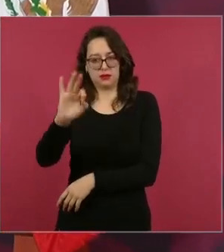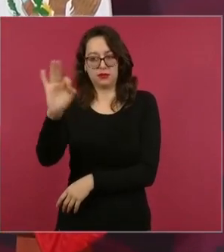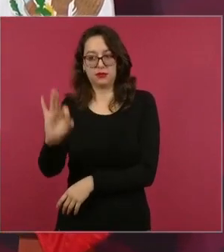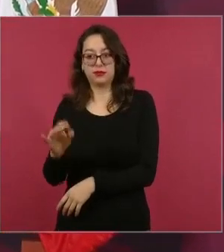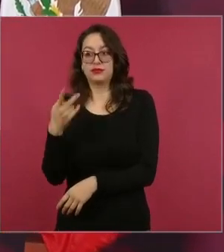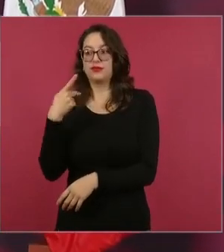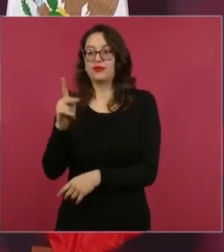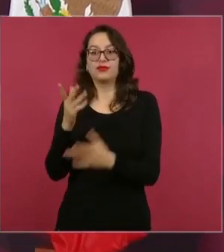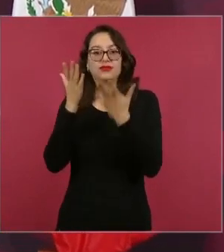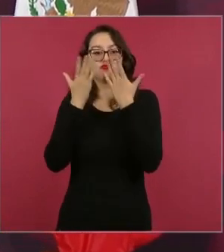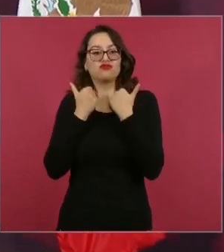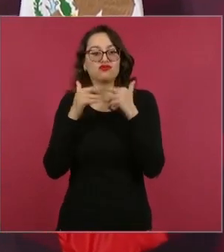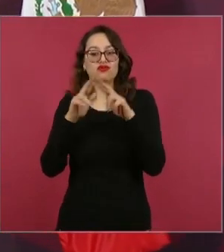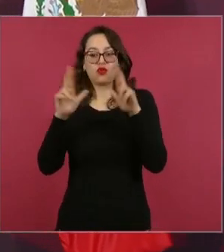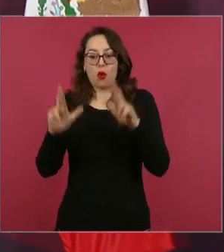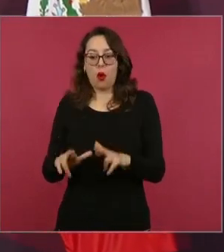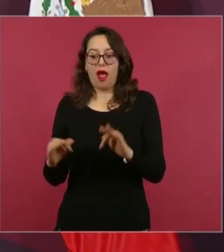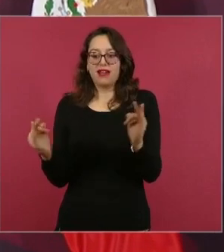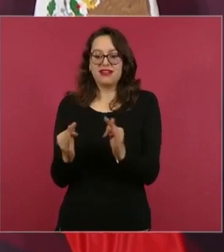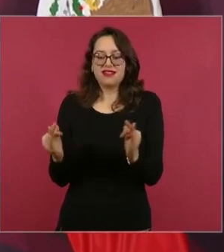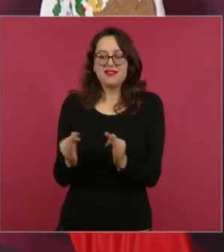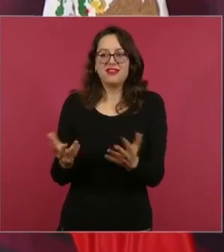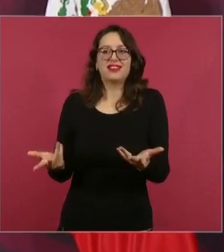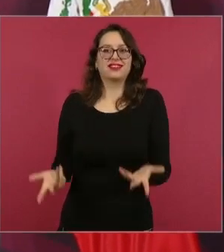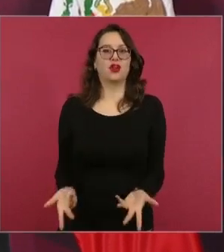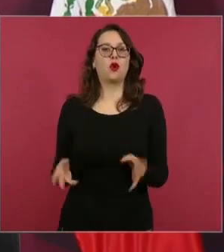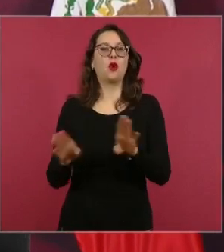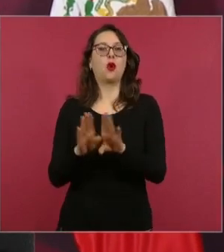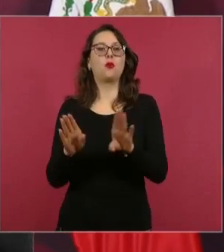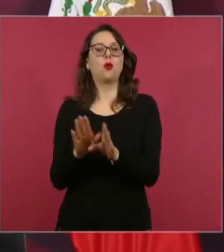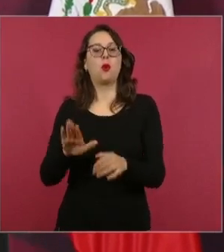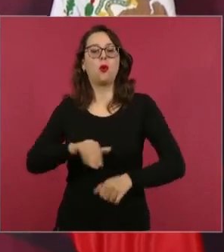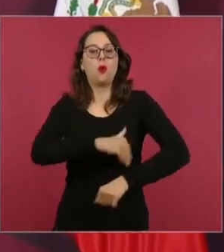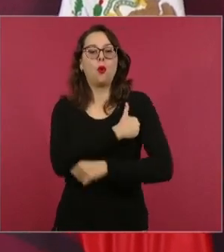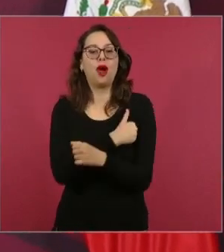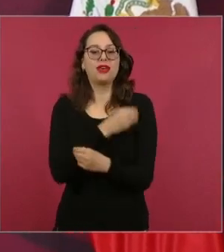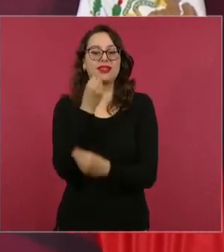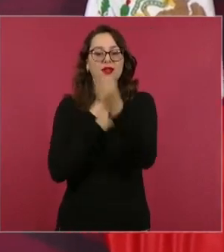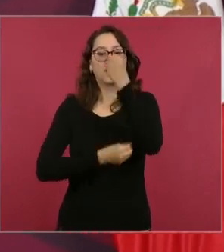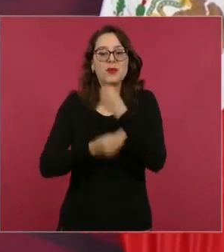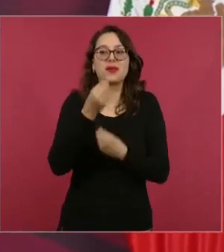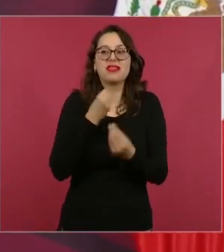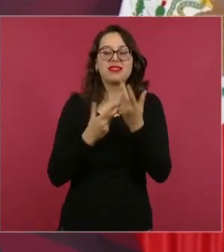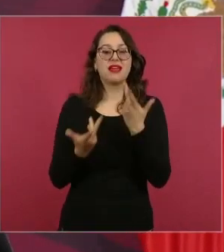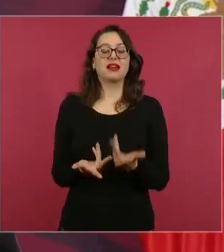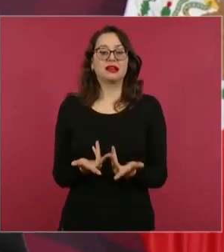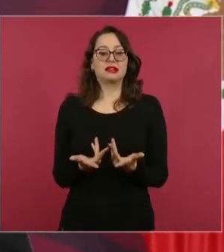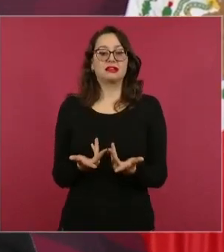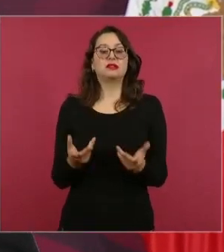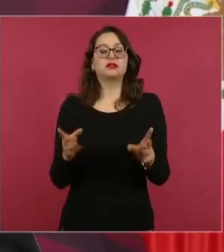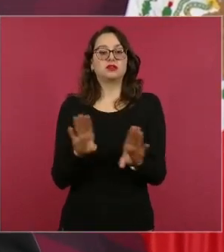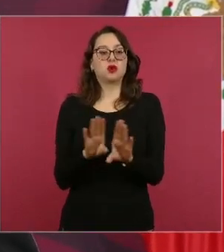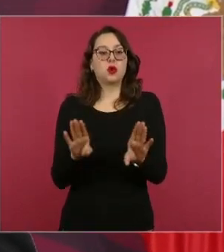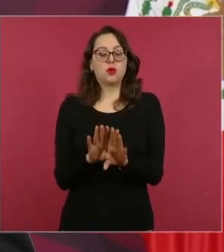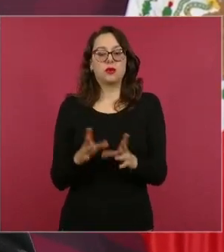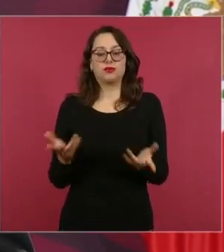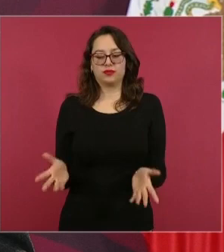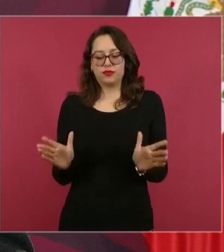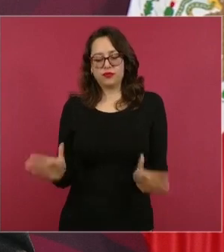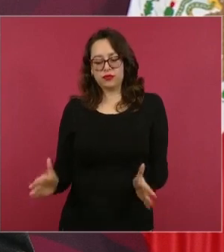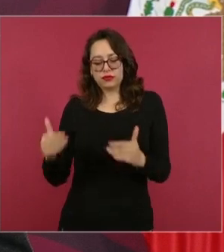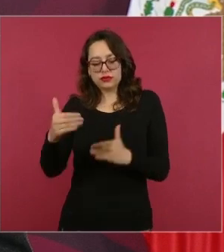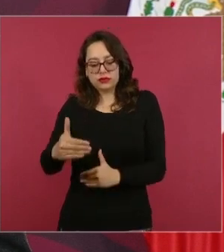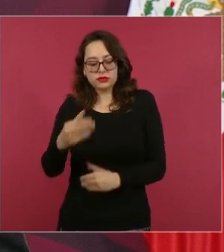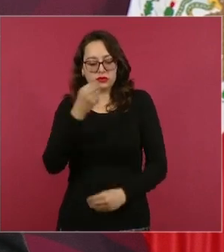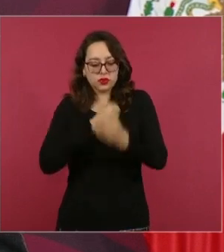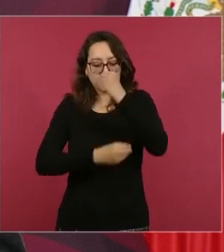en la canasta que son 24 productos Cuáles son los productos también los que evaluamos